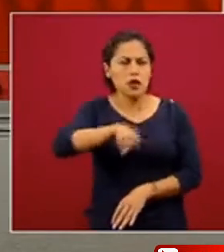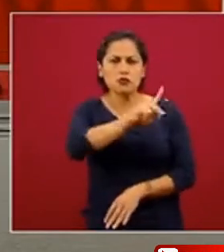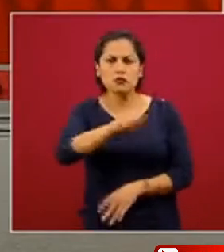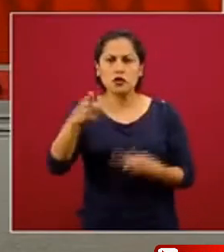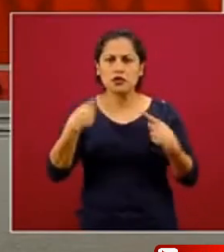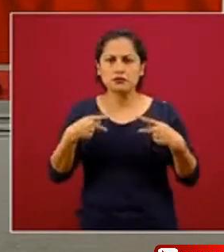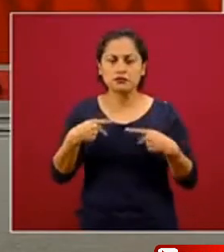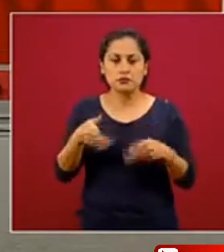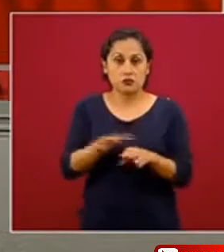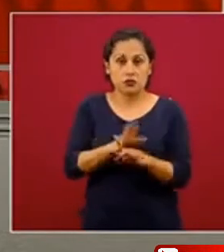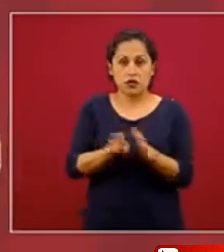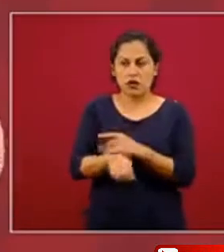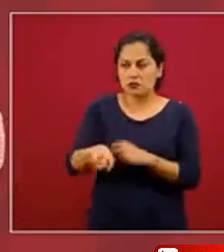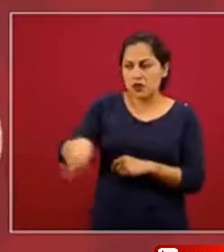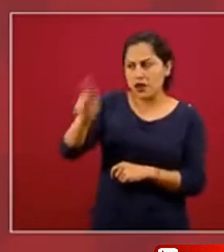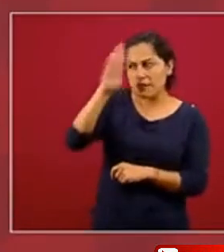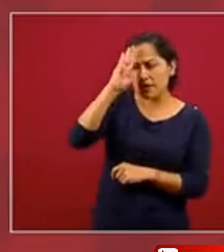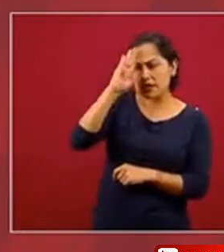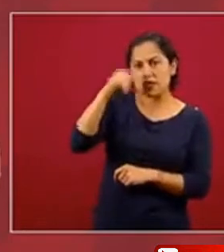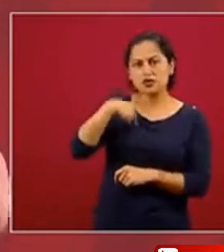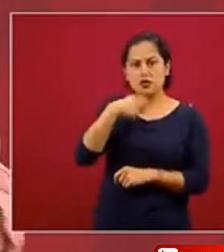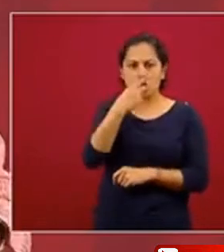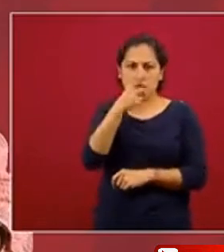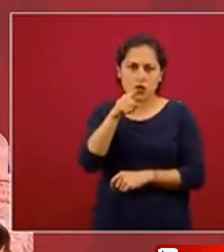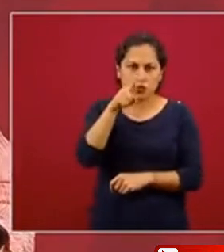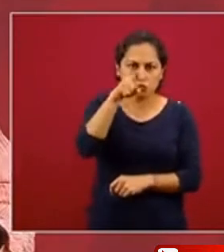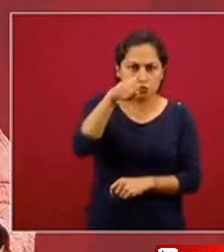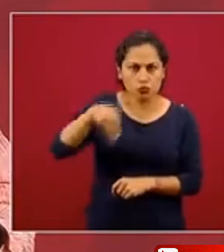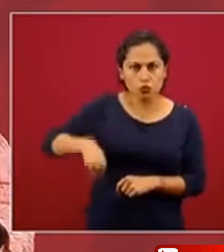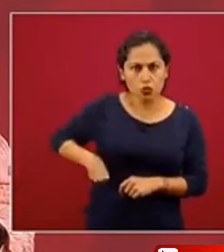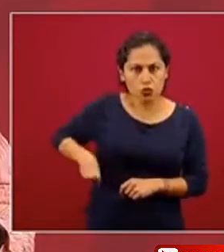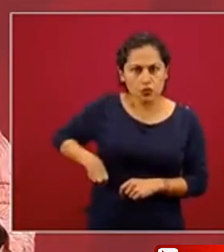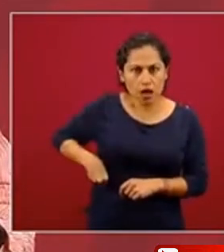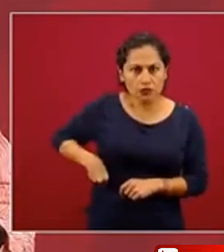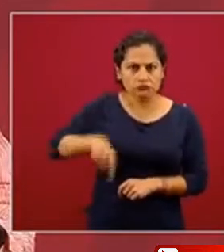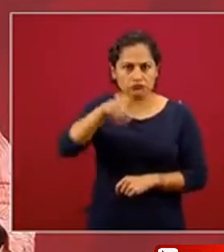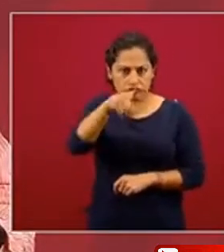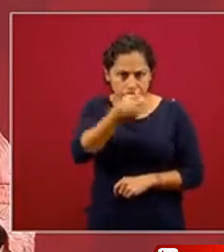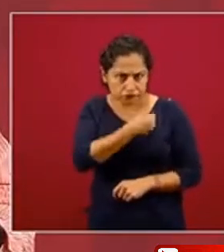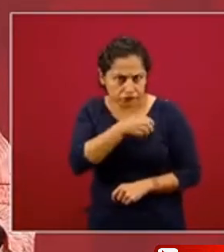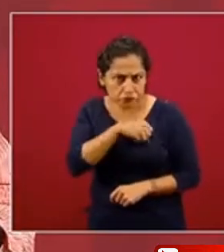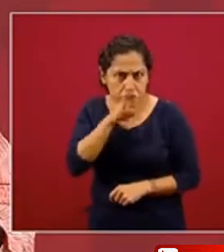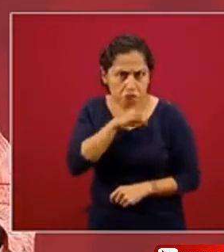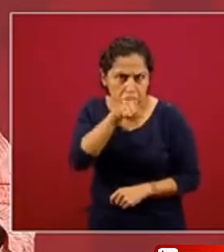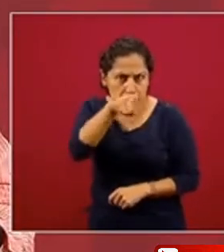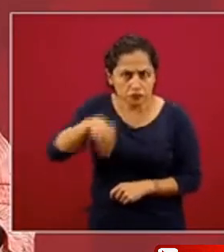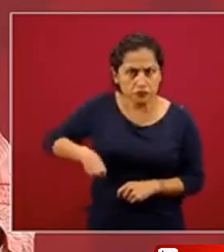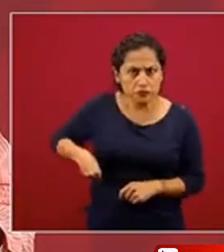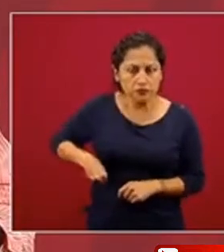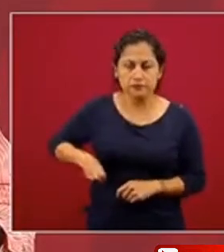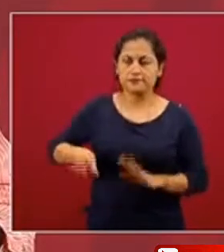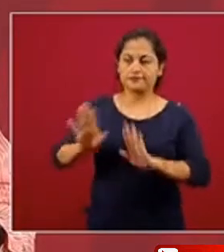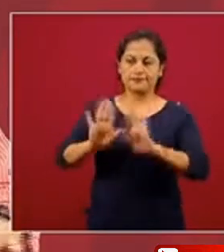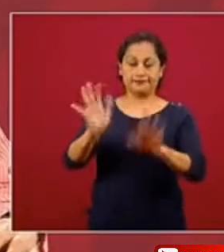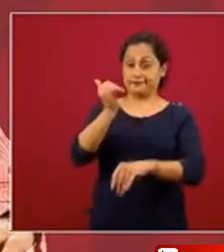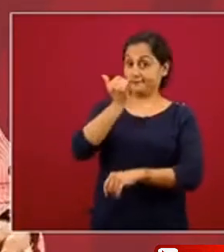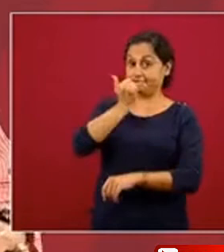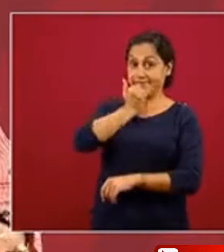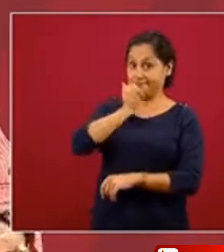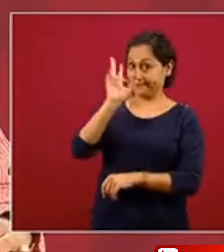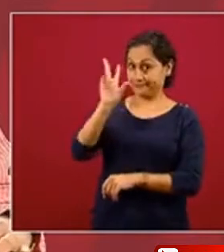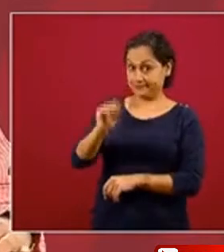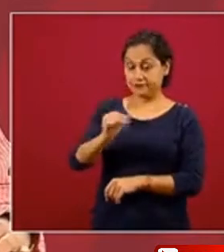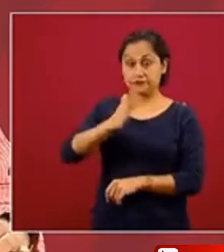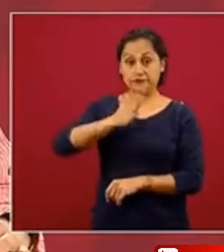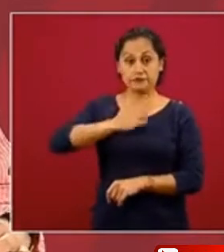para decirle a usted que tiene sobrepeso que es su culpa estar así, y no. Definitivamente el mensaje que damos no